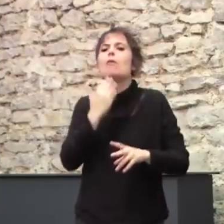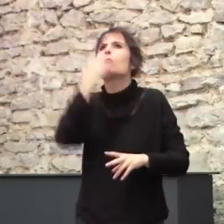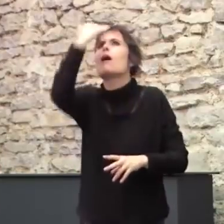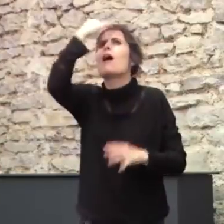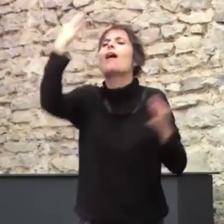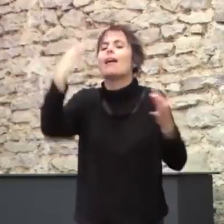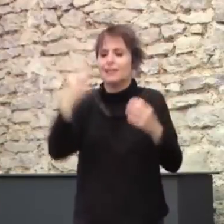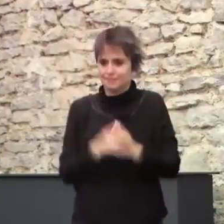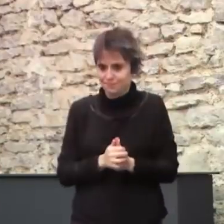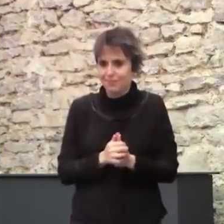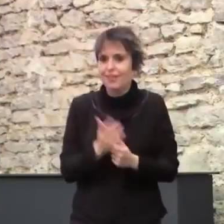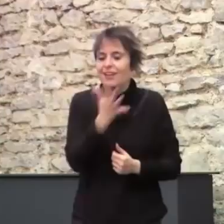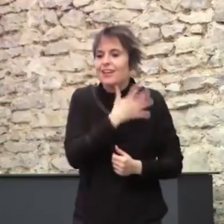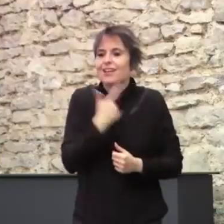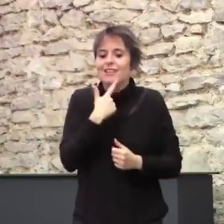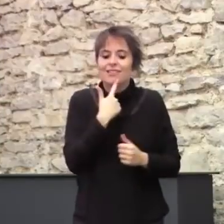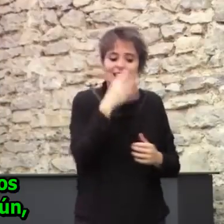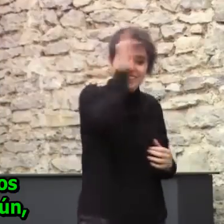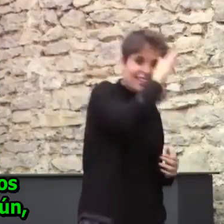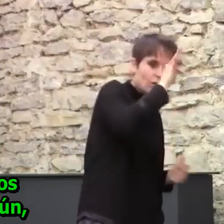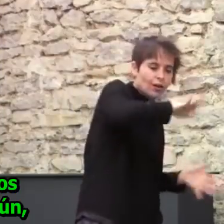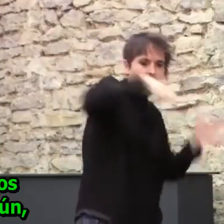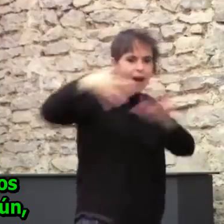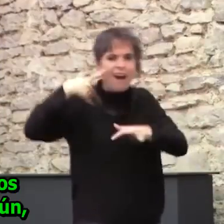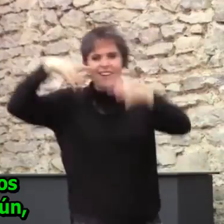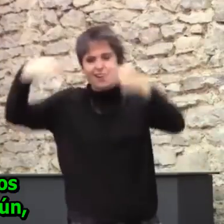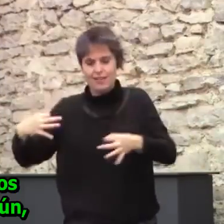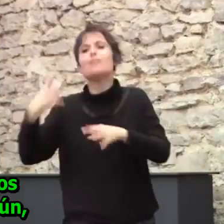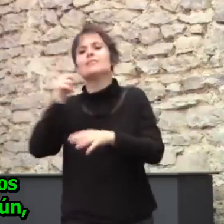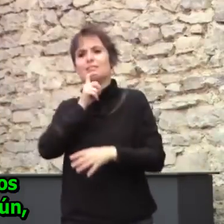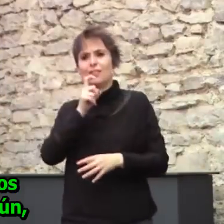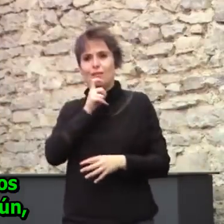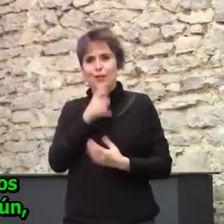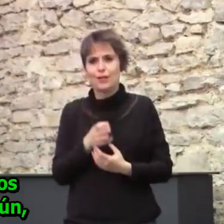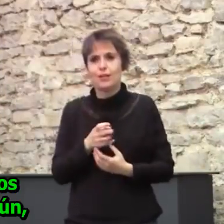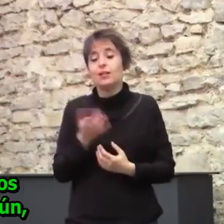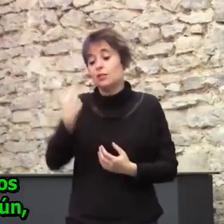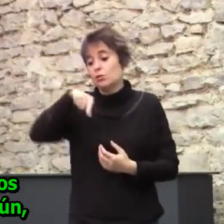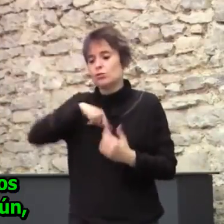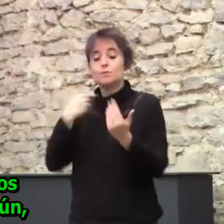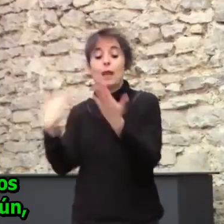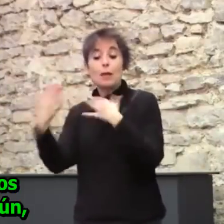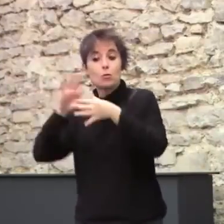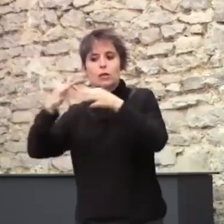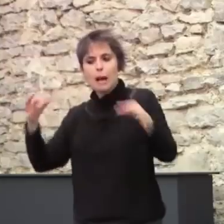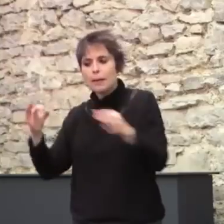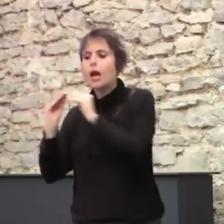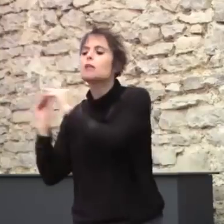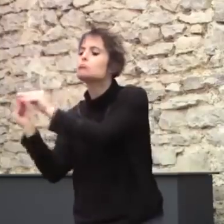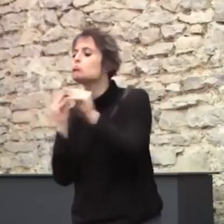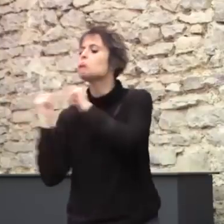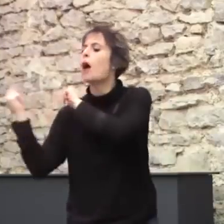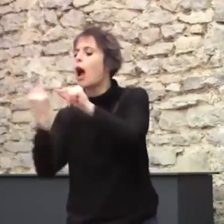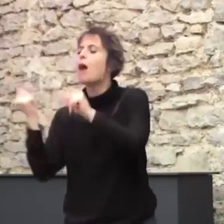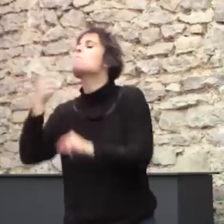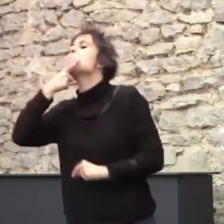romántico, el llevar la teoría a la práctica. Sobre todo porque, bueno, cuando hablamos con las amigas y lo ponemos en común, pues lo llegamos a